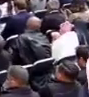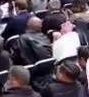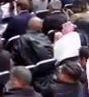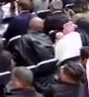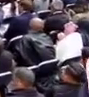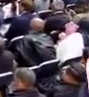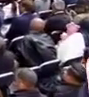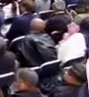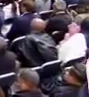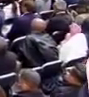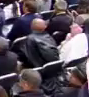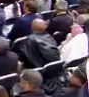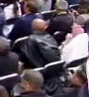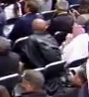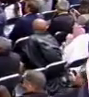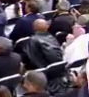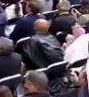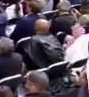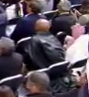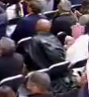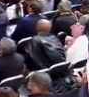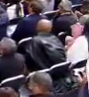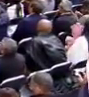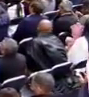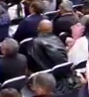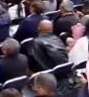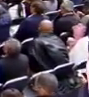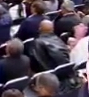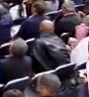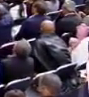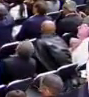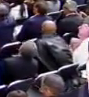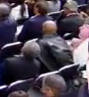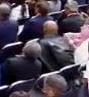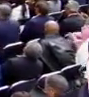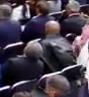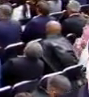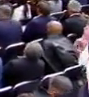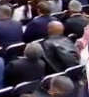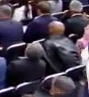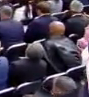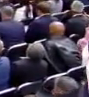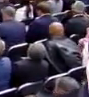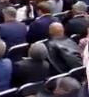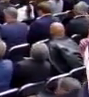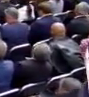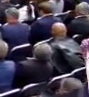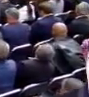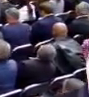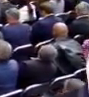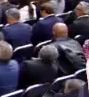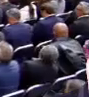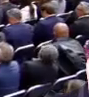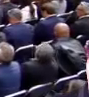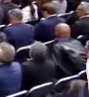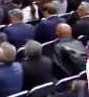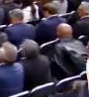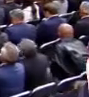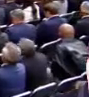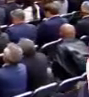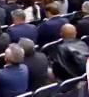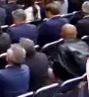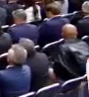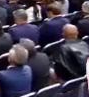A continuación, se proyectará el video referente a los galardonados del Premio Nacional de Deportes 2023.